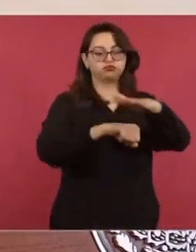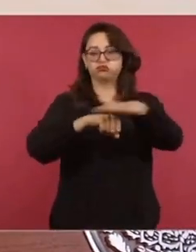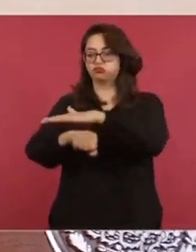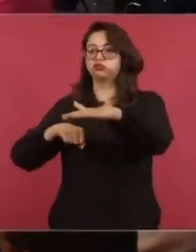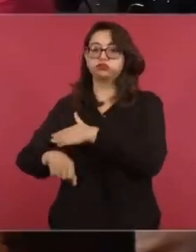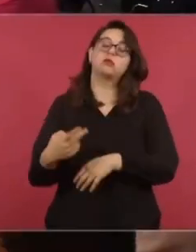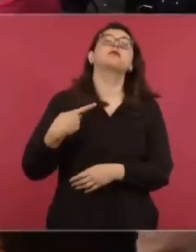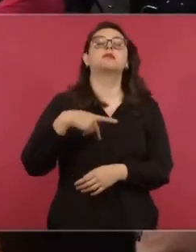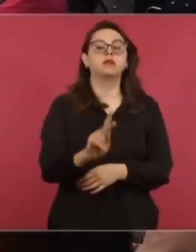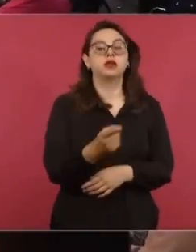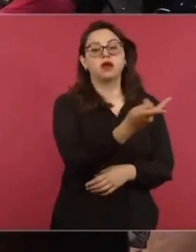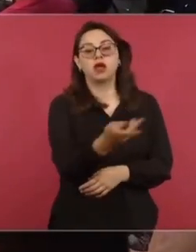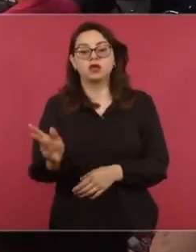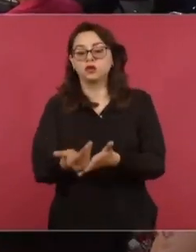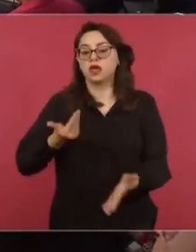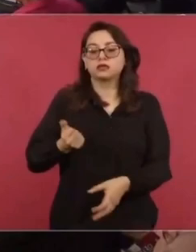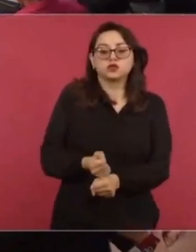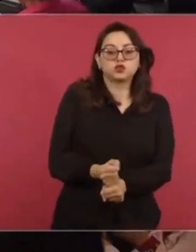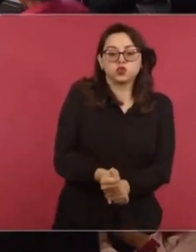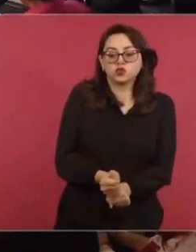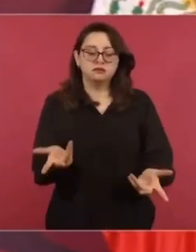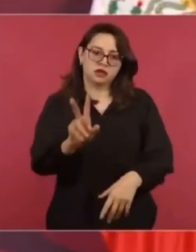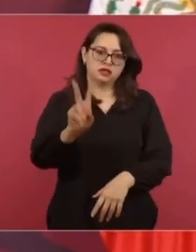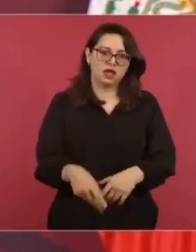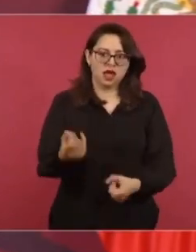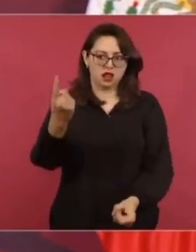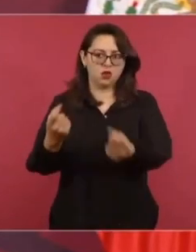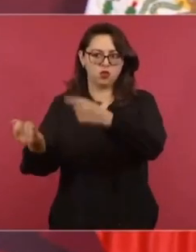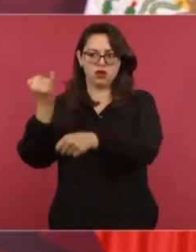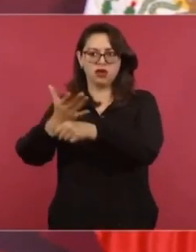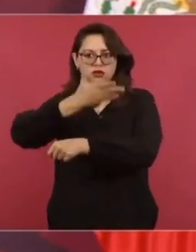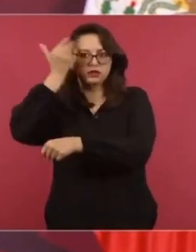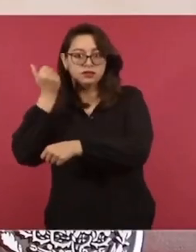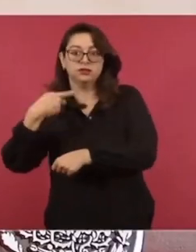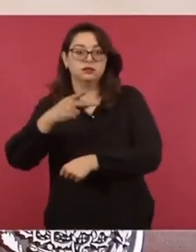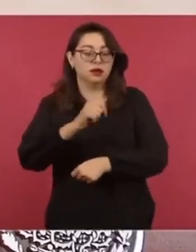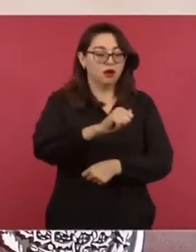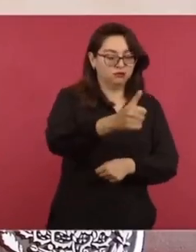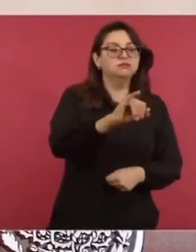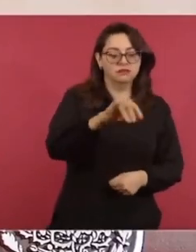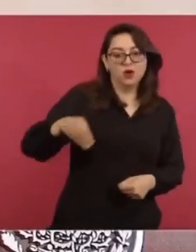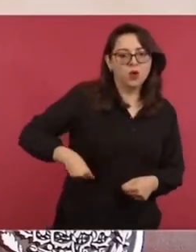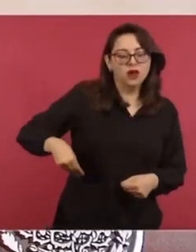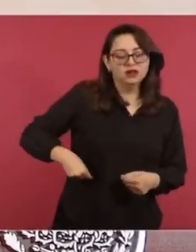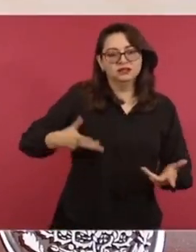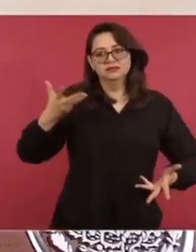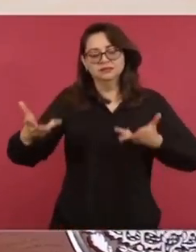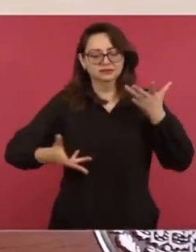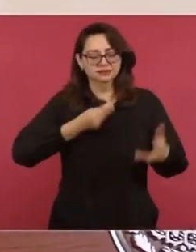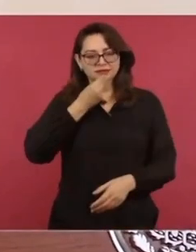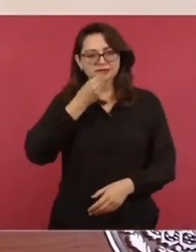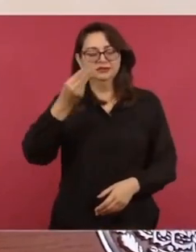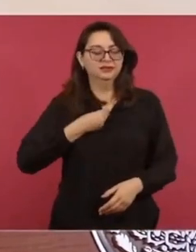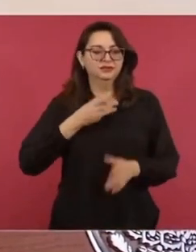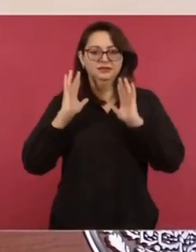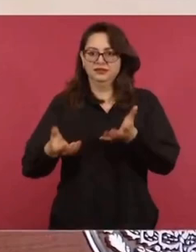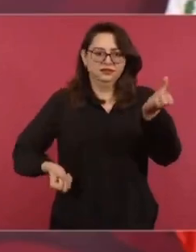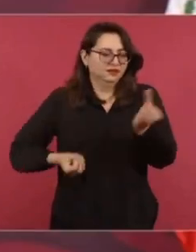le da libertad a los torturados. Pero eso complicó aún más la investigación, porque el que ya está